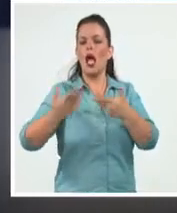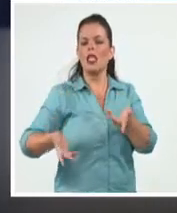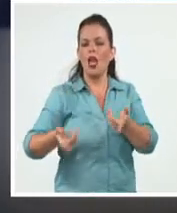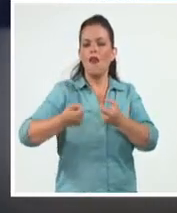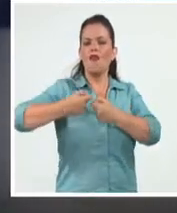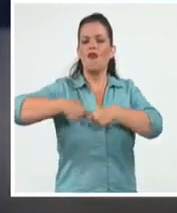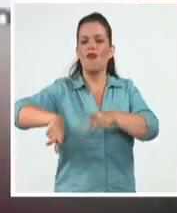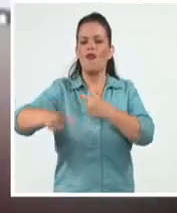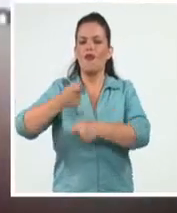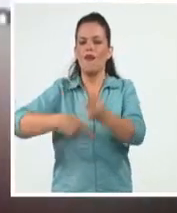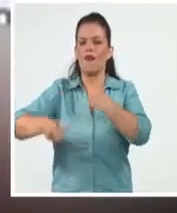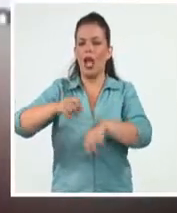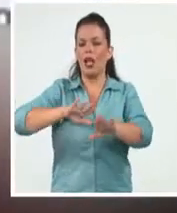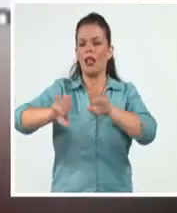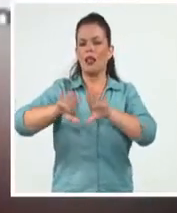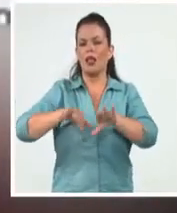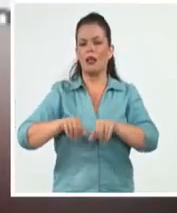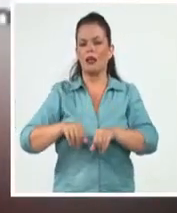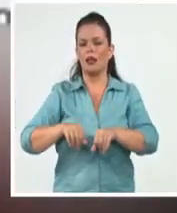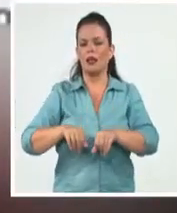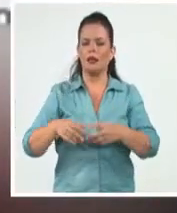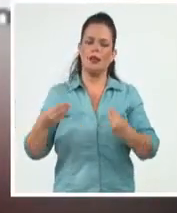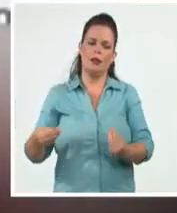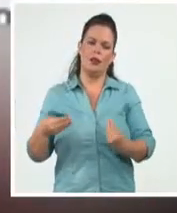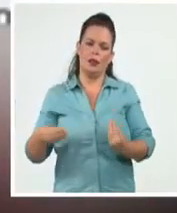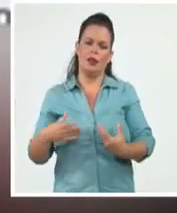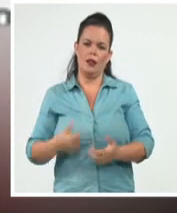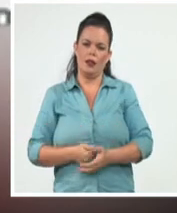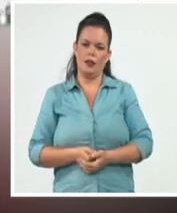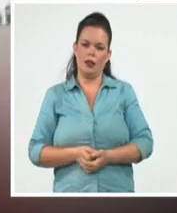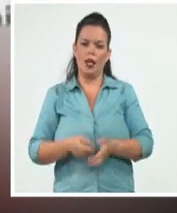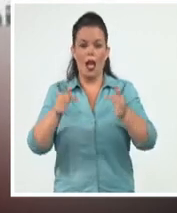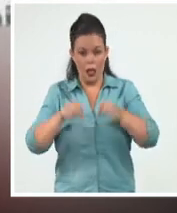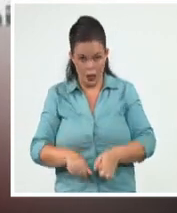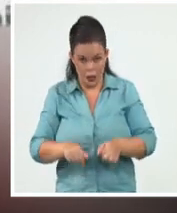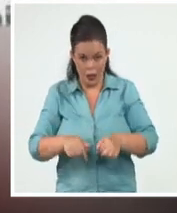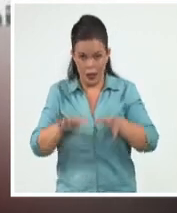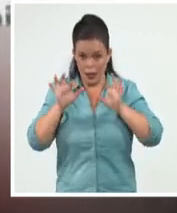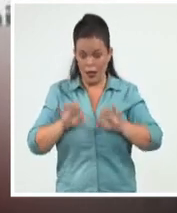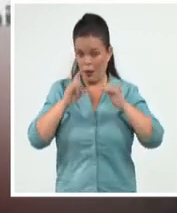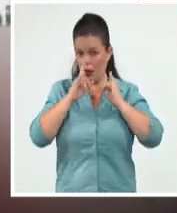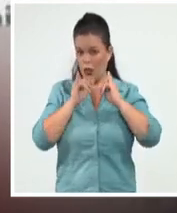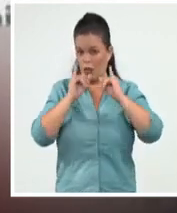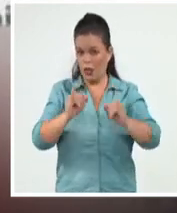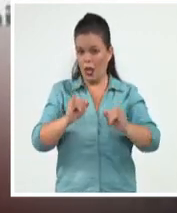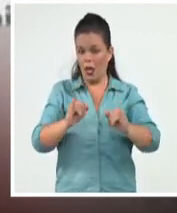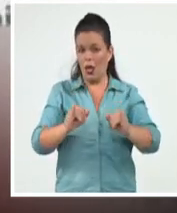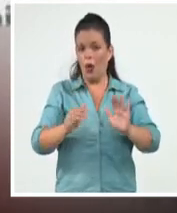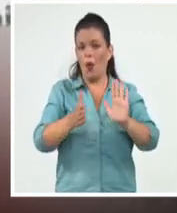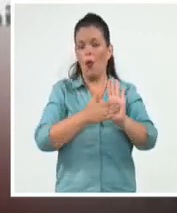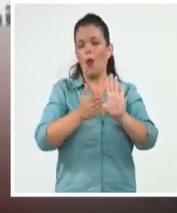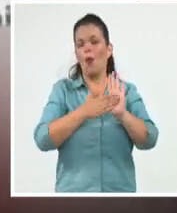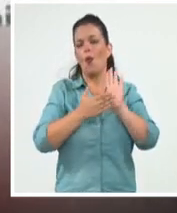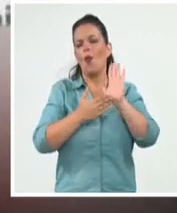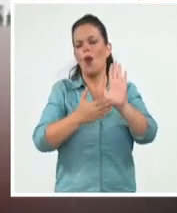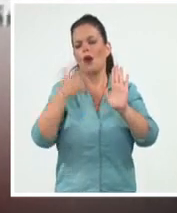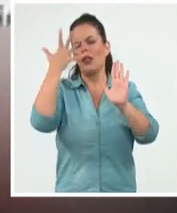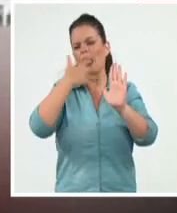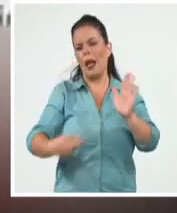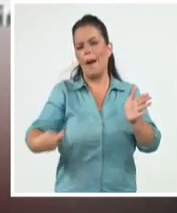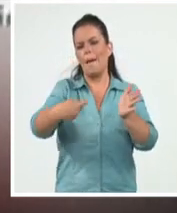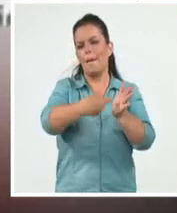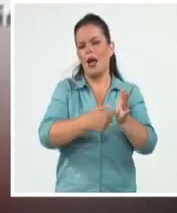No pocas ocasiones este noticiero ha demostrado quién paga a algunos medios digitales cuya función fundacional es